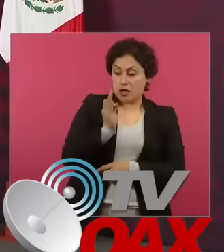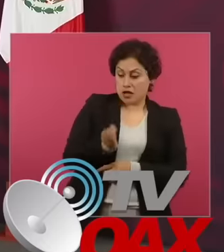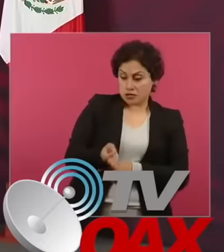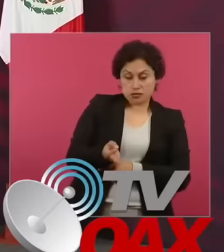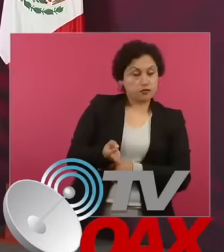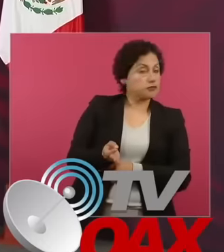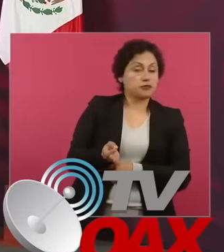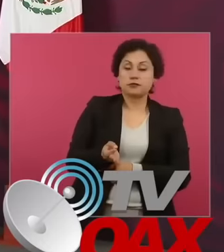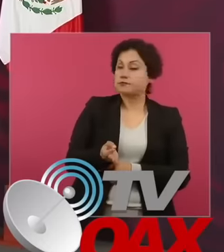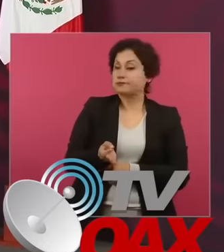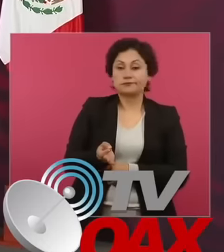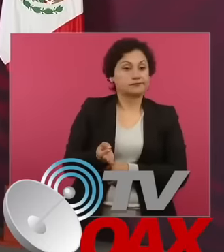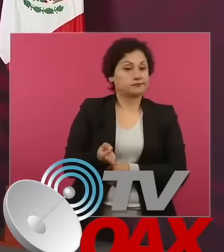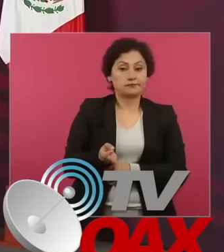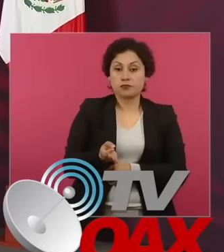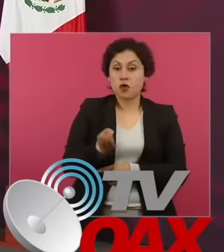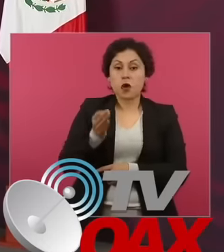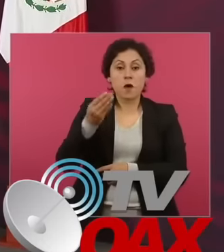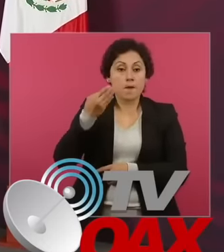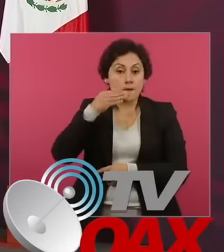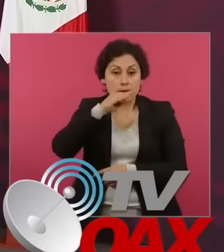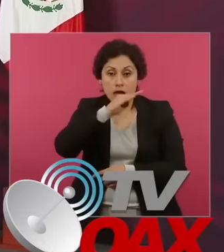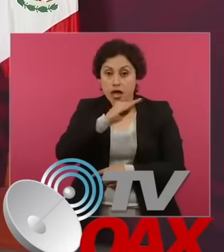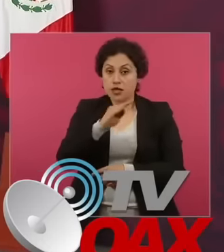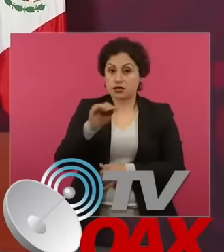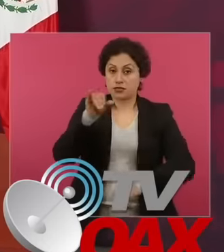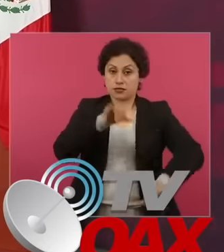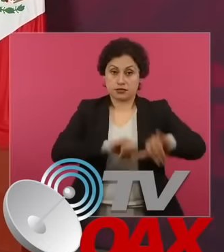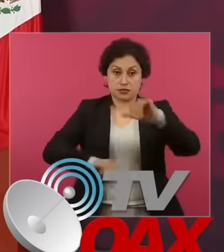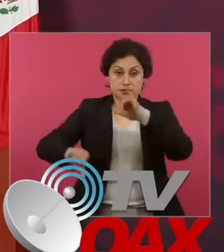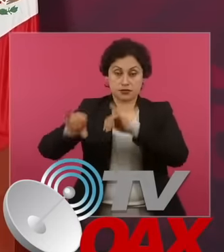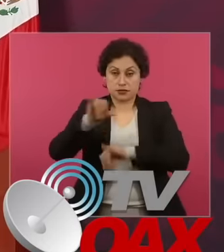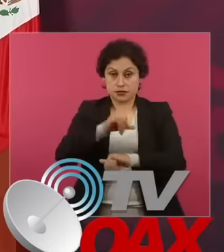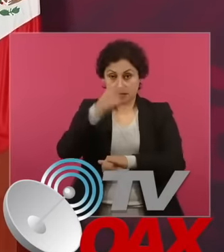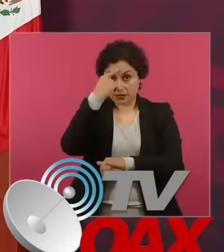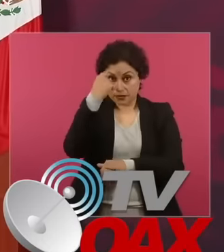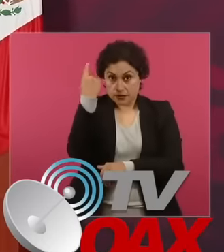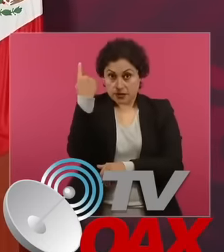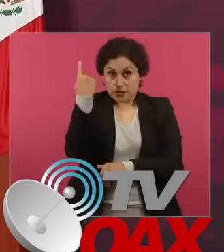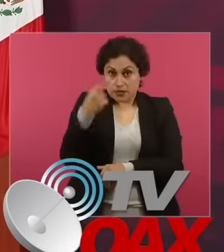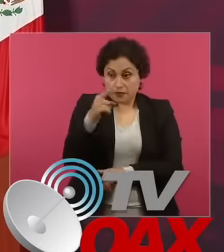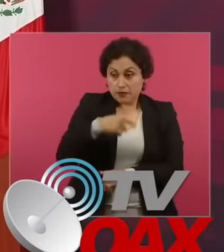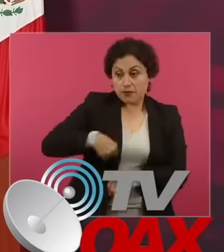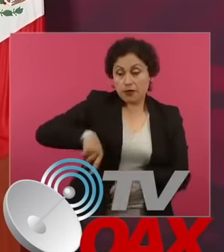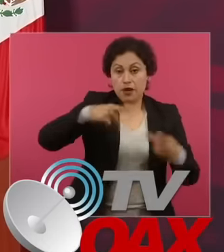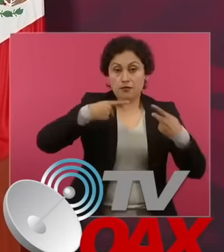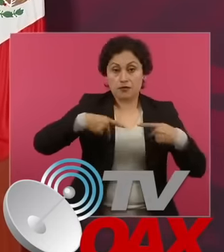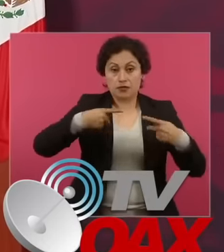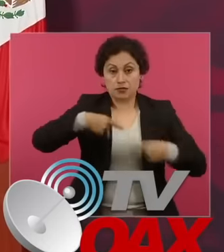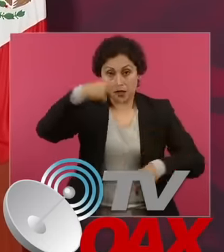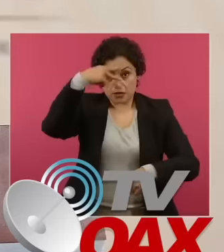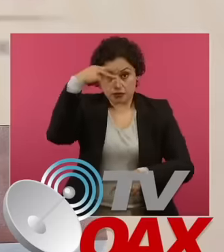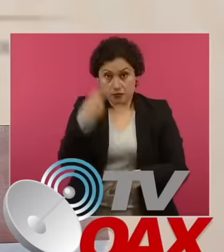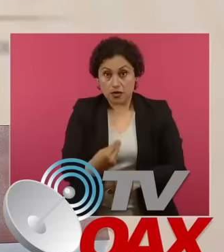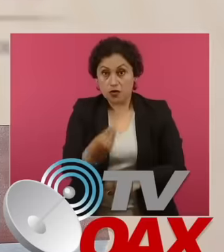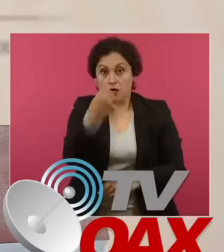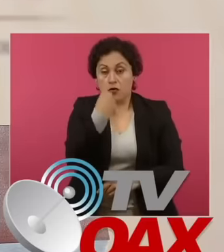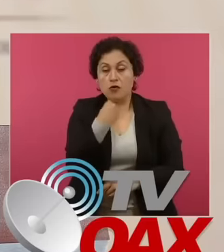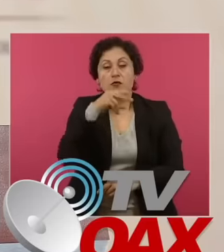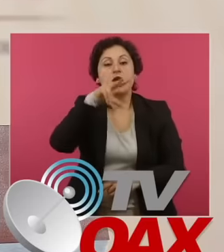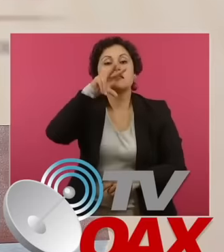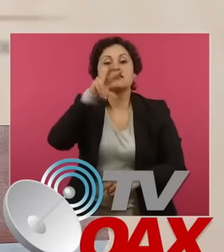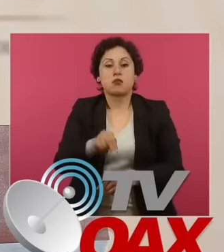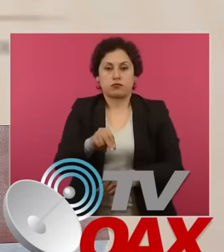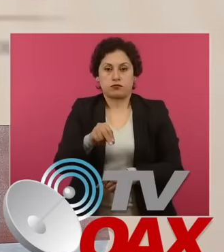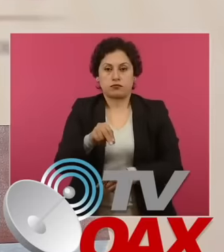que se utilice maíz transgénico para la alimentación del pueblo de México. Primero la